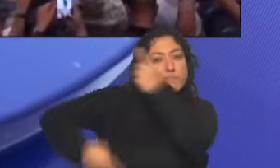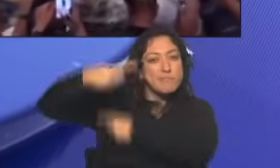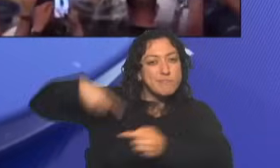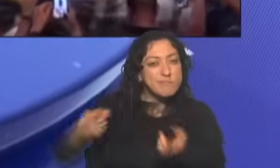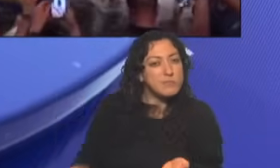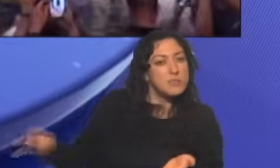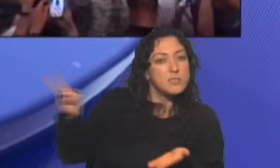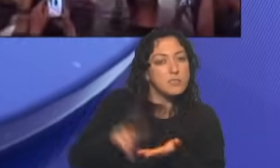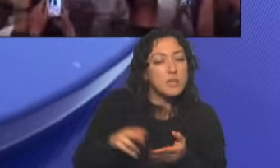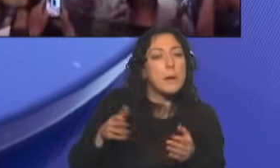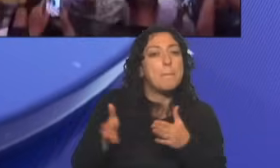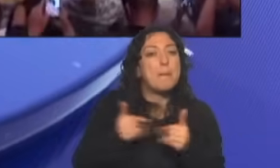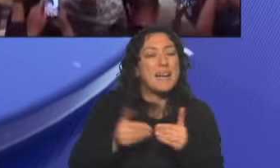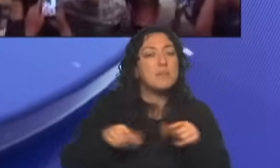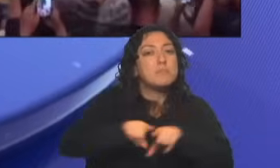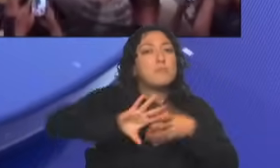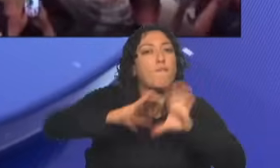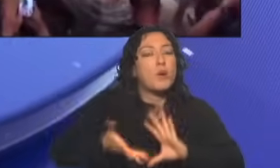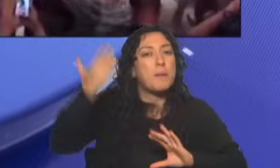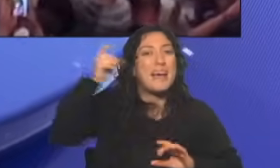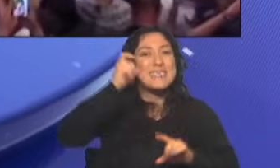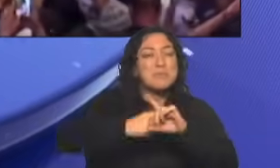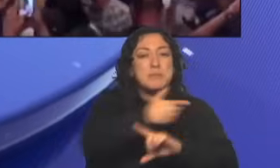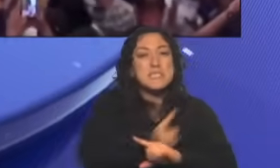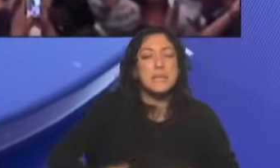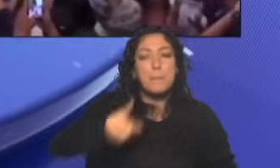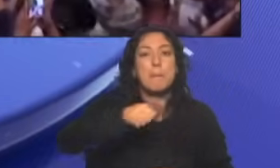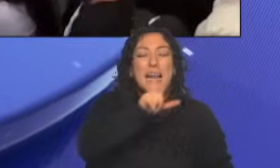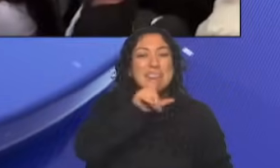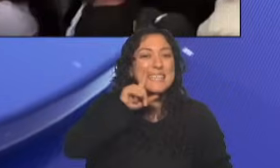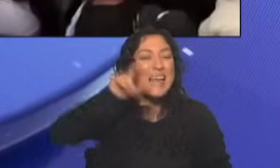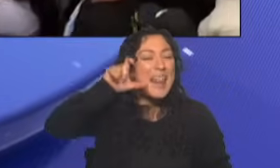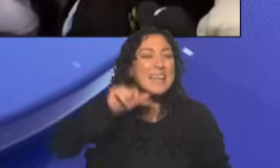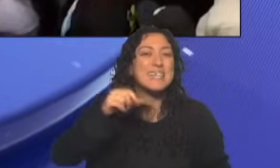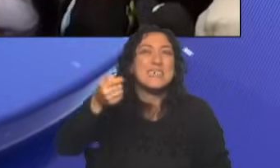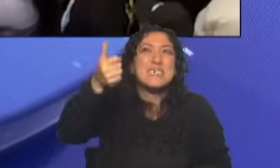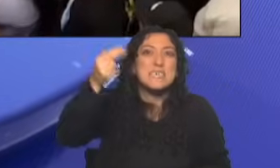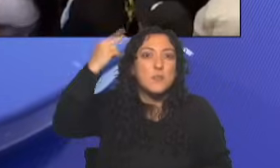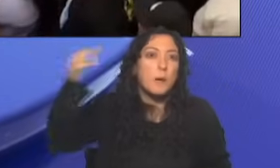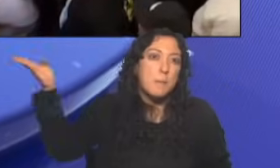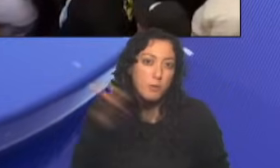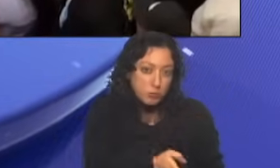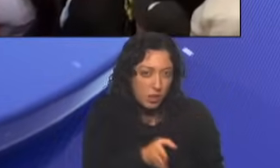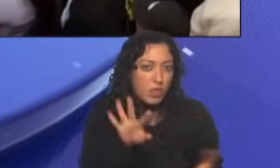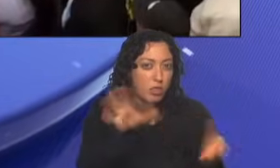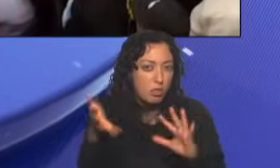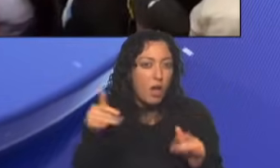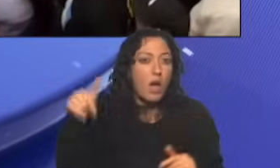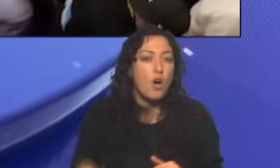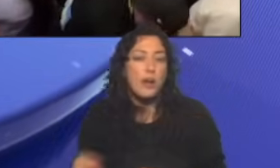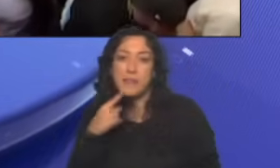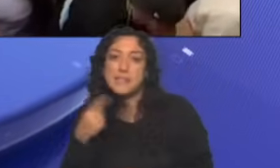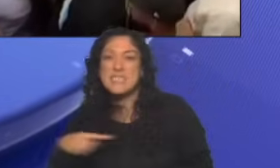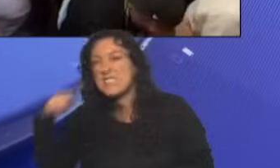la grande Panamá, pero la de Martinelli, ¿cierto? Volvamos al crecimiento económico casi del 9% que había tenido Martinelli. Mulino dice que lo va a